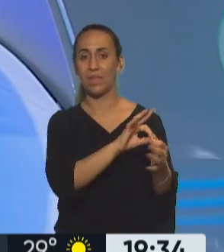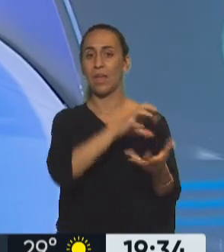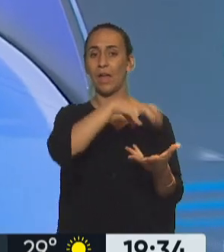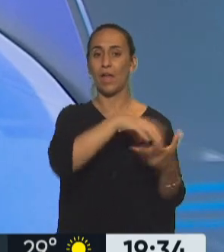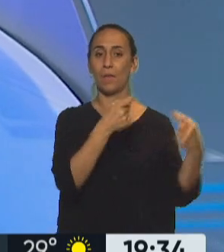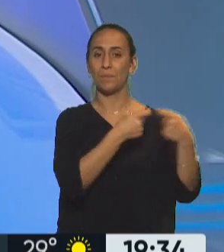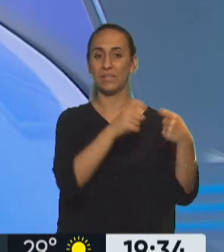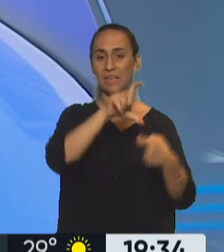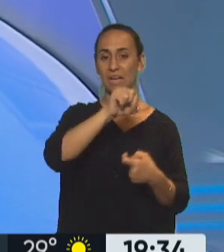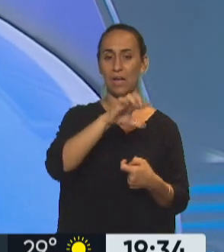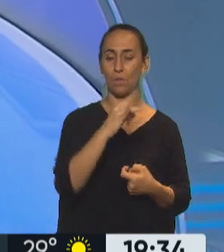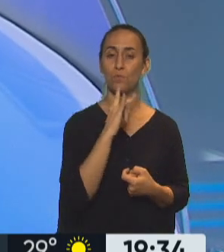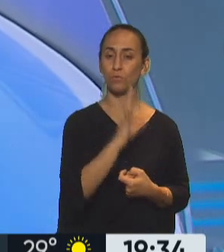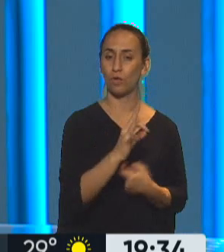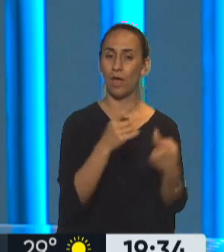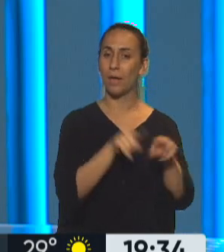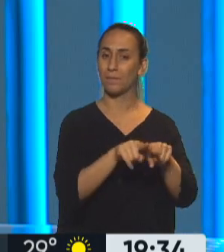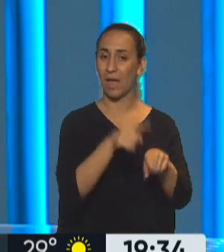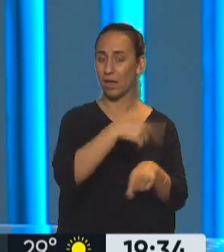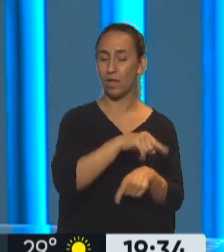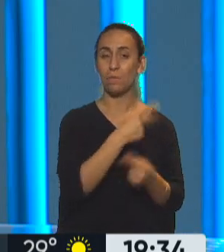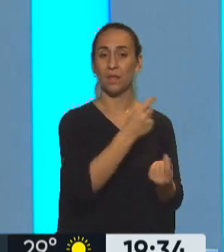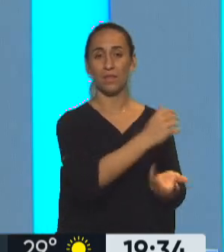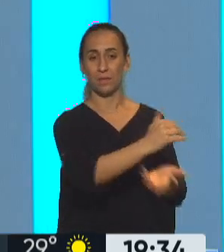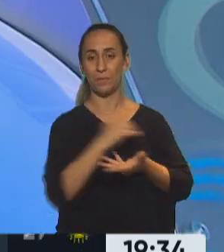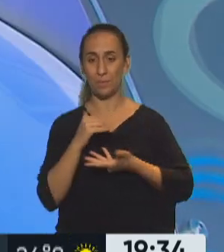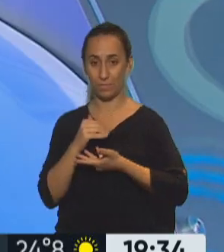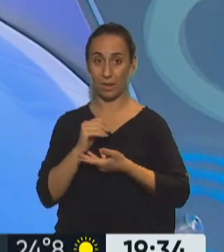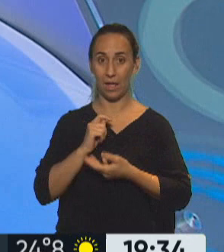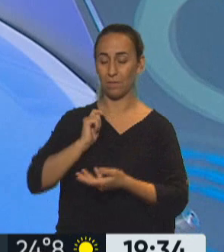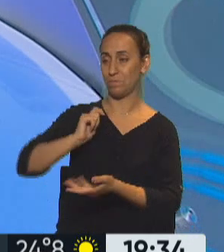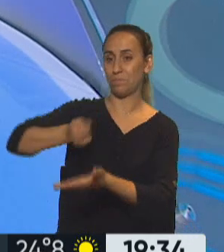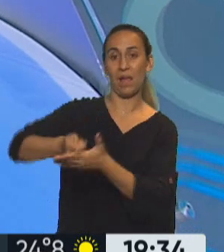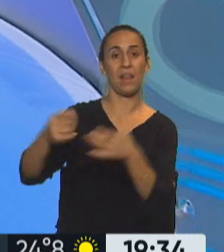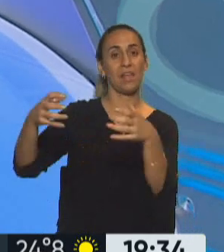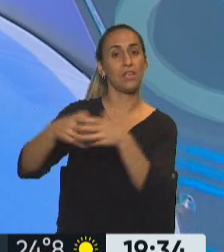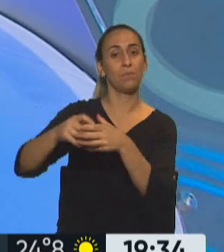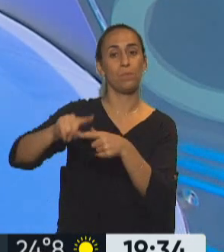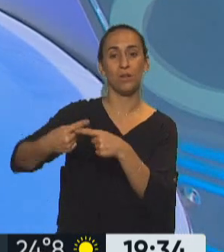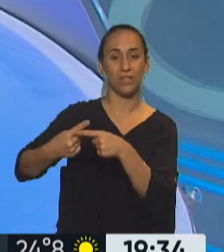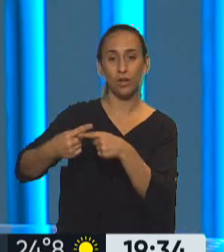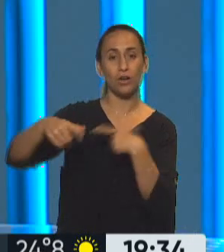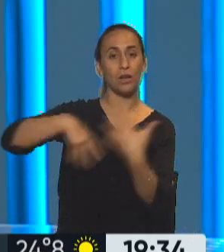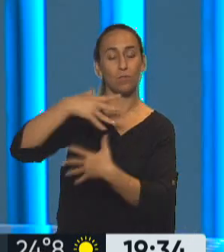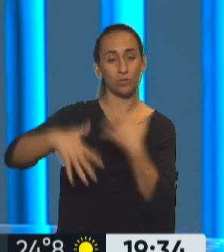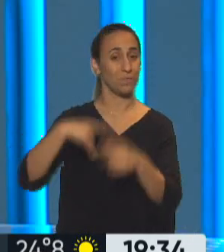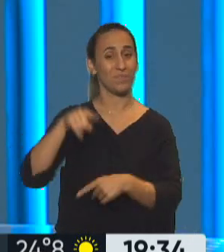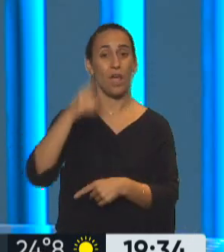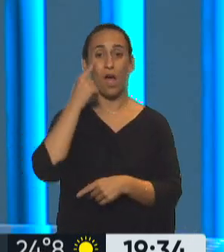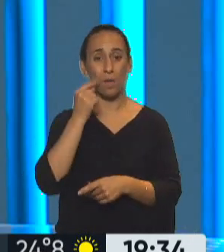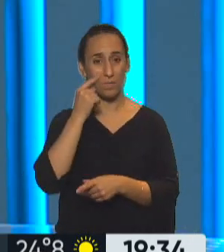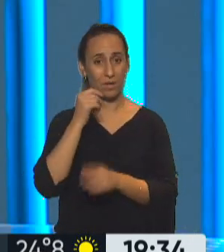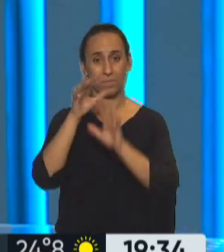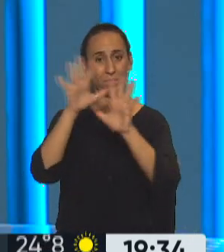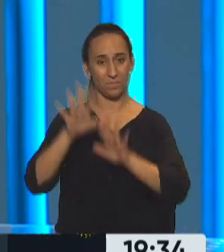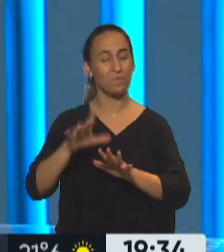obtenía fondos para financiar la revolución el hombre de las antorchas el hombre que fabricó